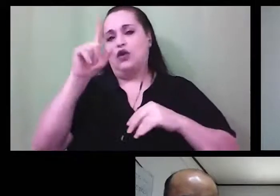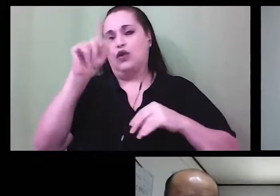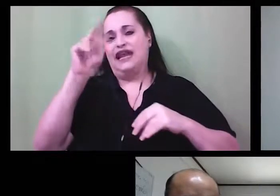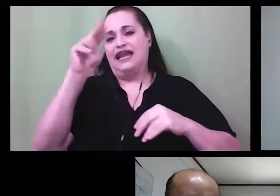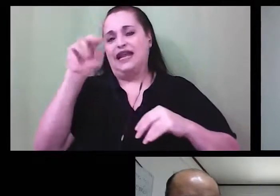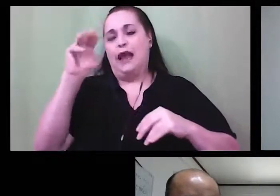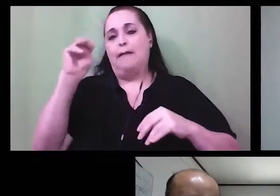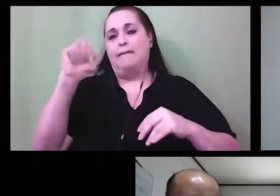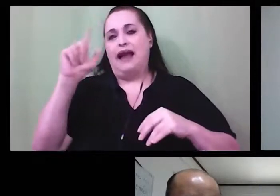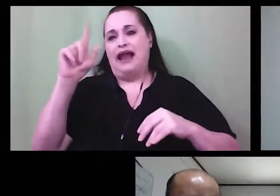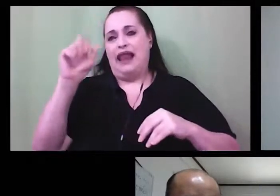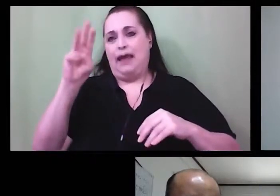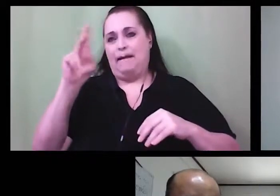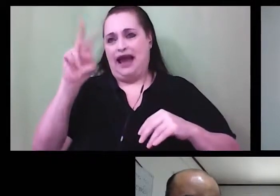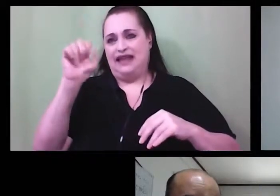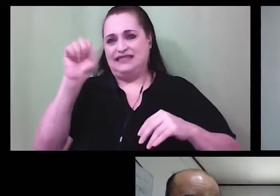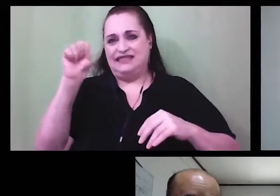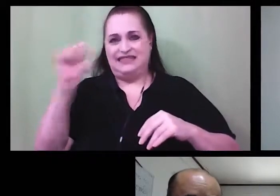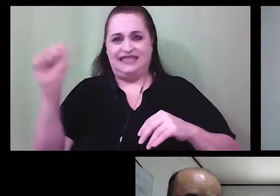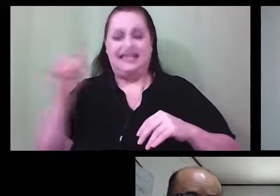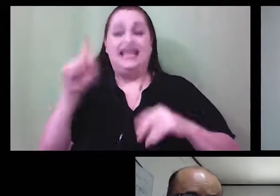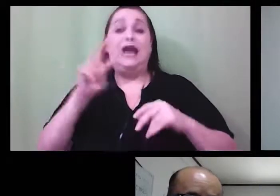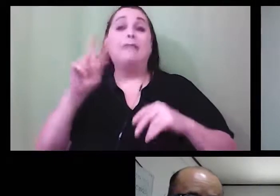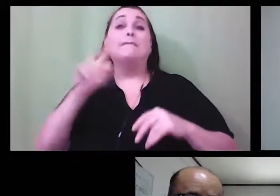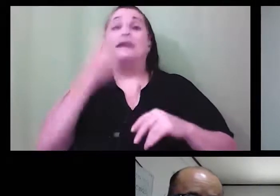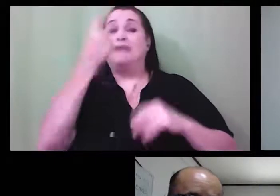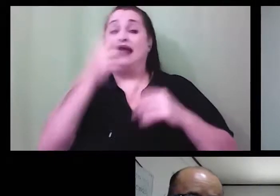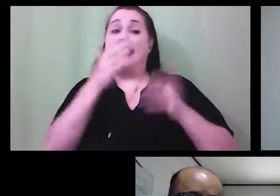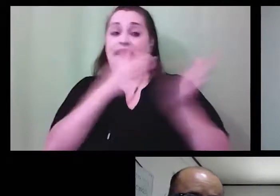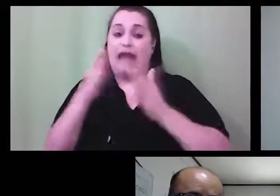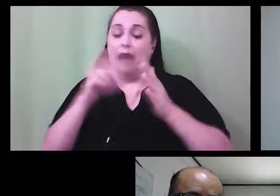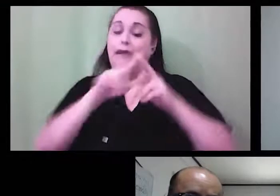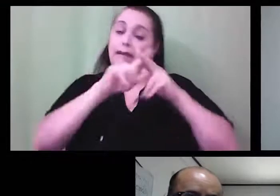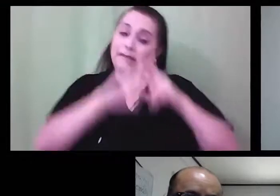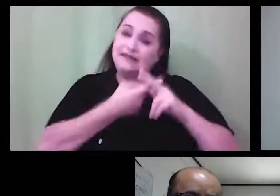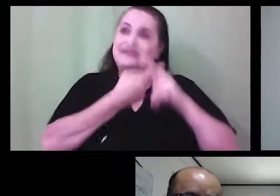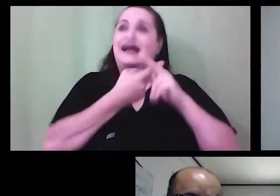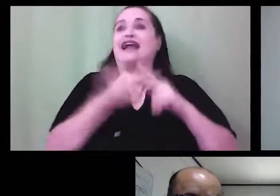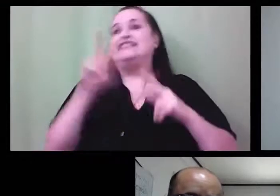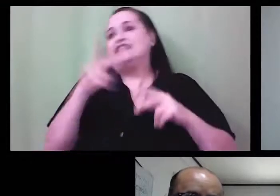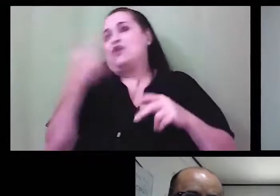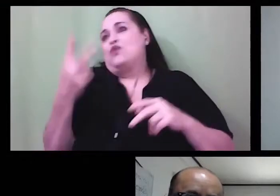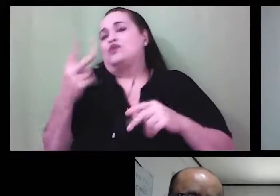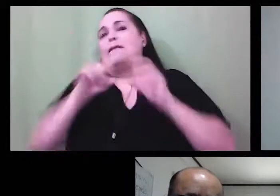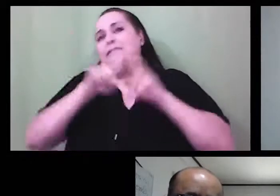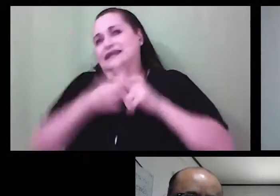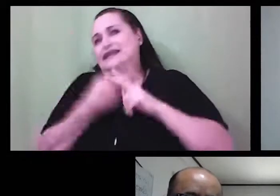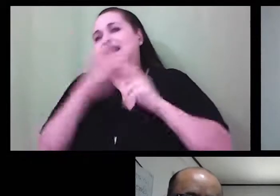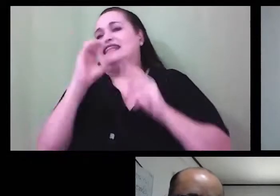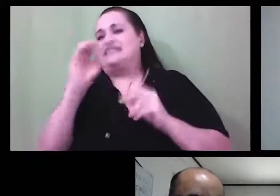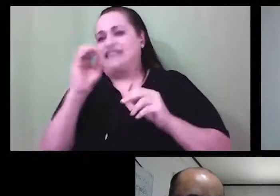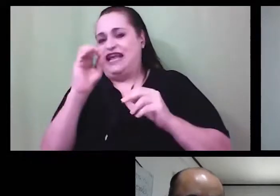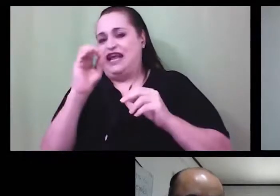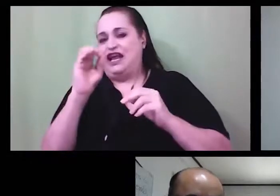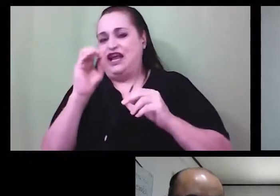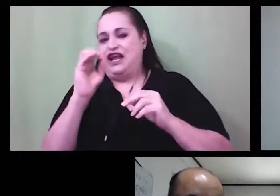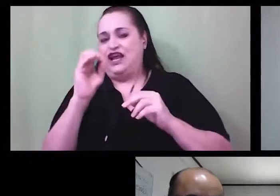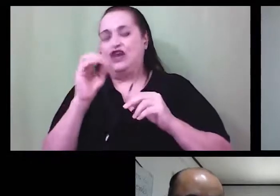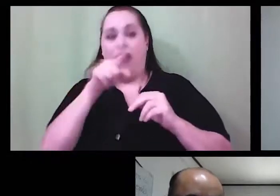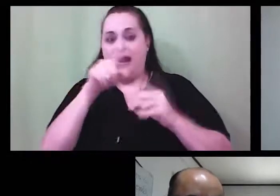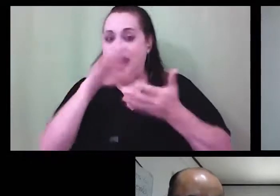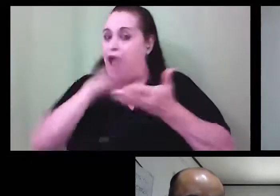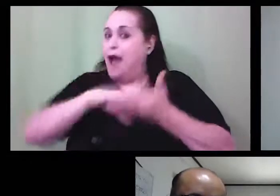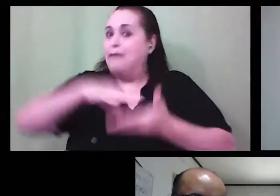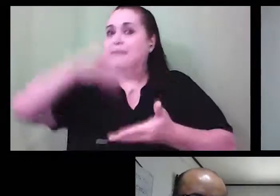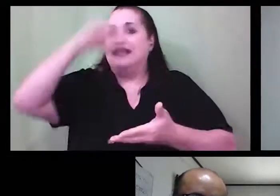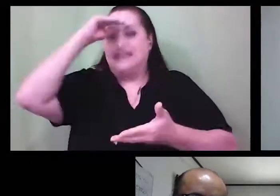primera etapa. La segunda etapa, que fue empezar de cero y que fue muy dura también, fue al colegio. Ahí aprendimos, ya